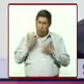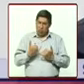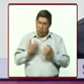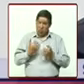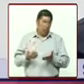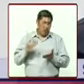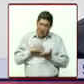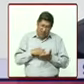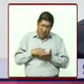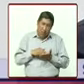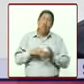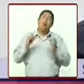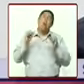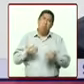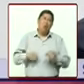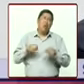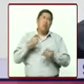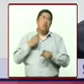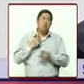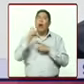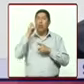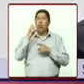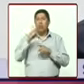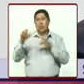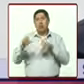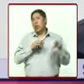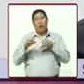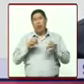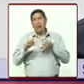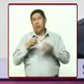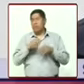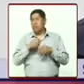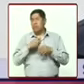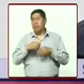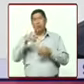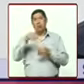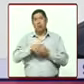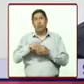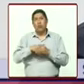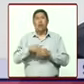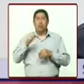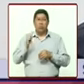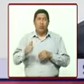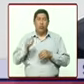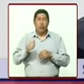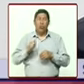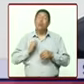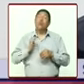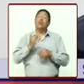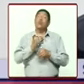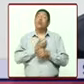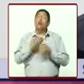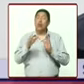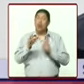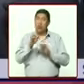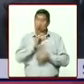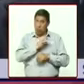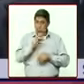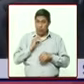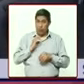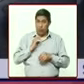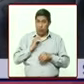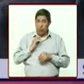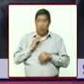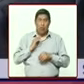un perjuicio para llevar adelante lo que corresponde en tarea que ha hecho la Comisión propiamente y la Cámara de Diputados.